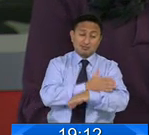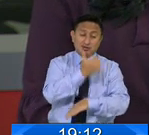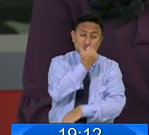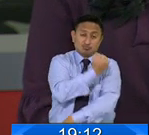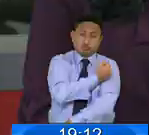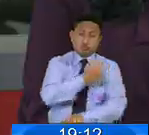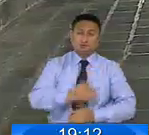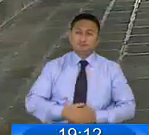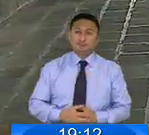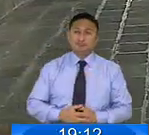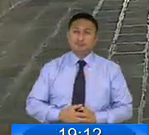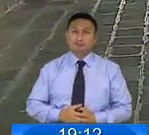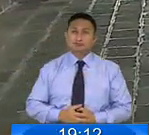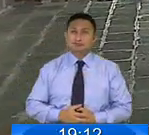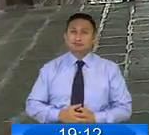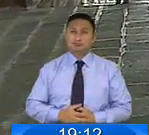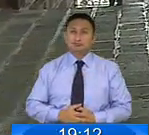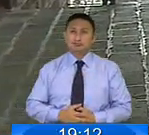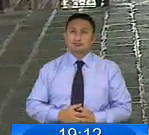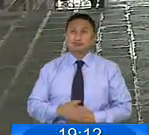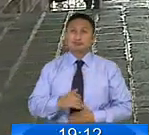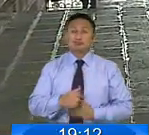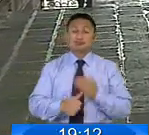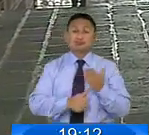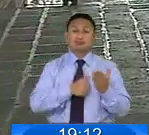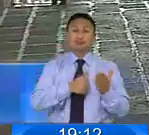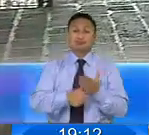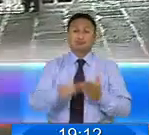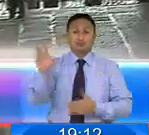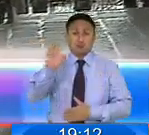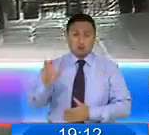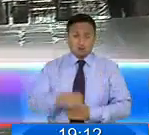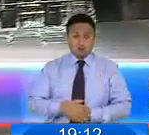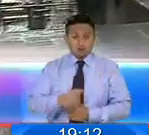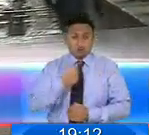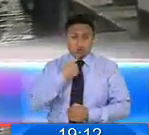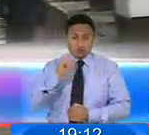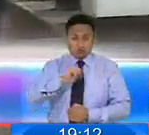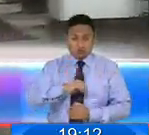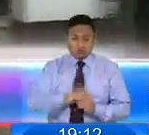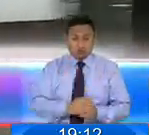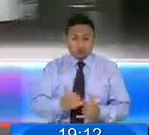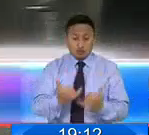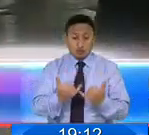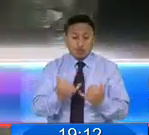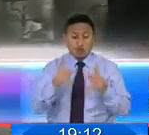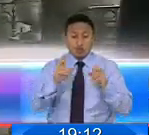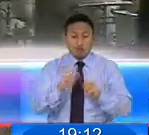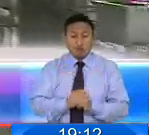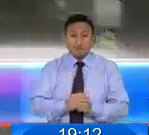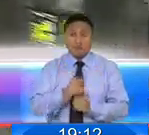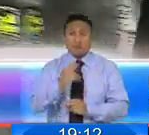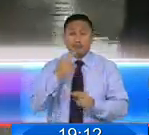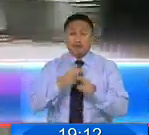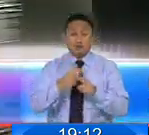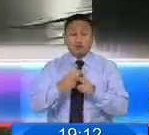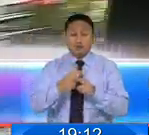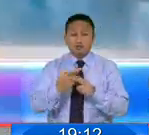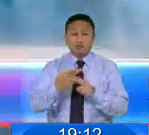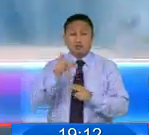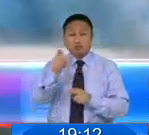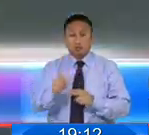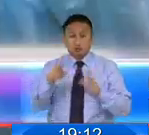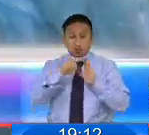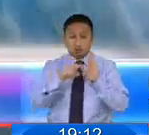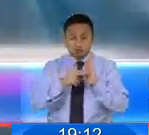cero. El ministro de Salud, Roberto Farfán, manifestó que existe un impedimento legal respecto de la entrega de los nombres de la lista de vacunados en